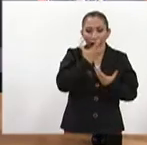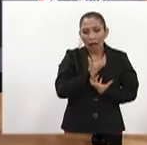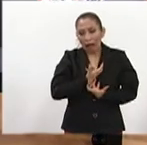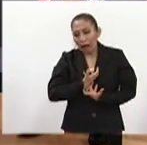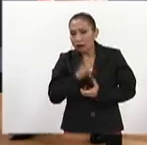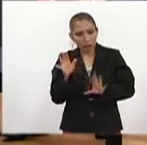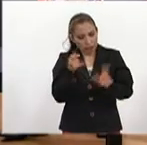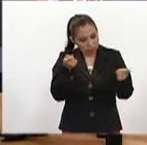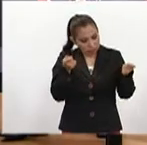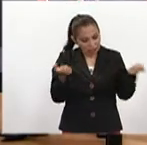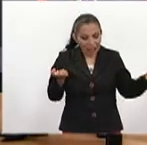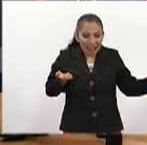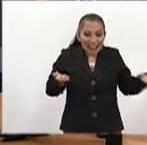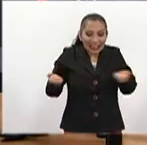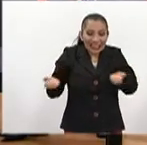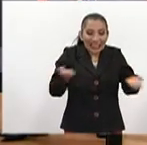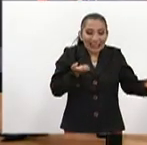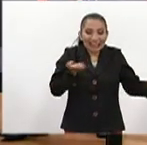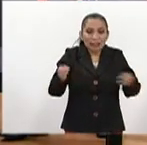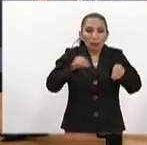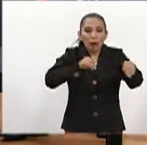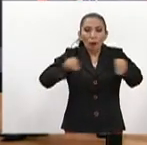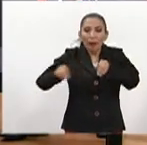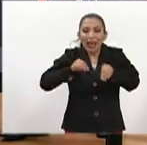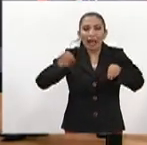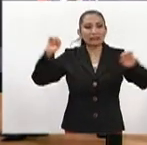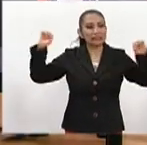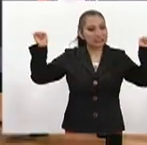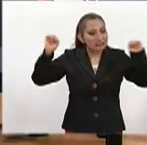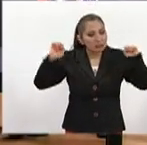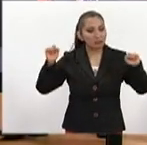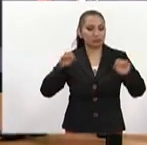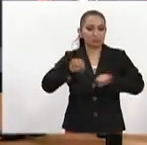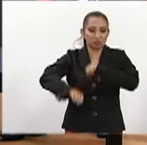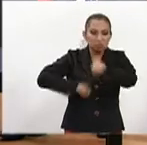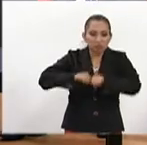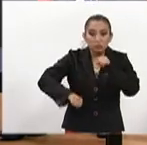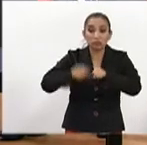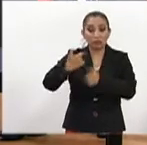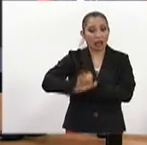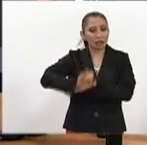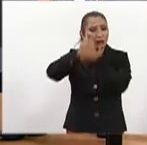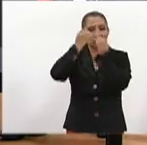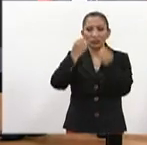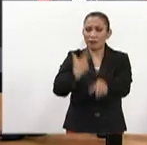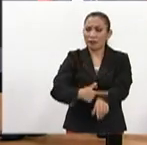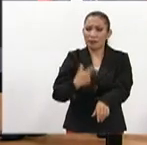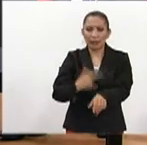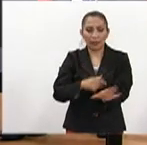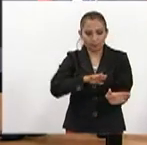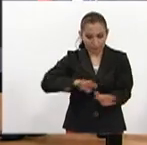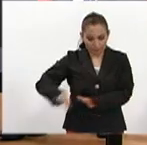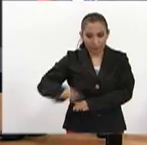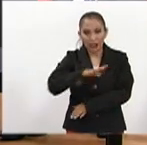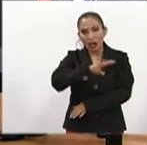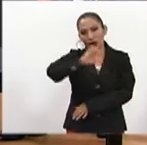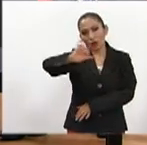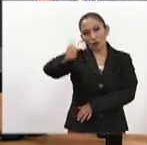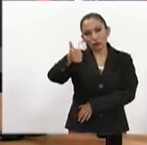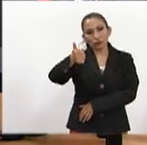depresión. Es decir, el moverte, el hacer ejercicio es un antídoto contra muchas cosas. Pero hay también